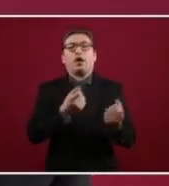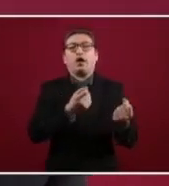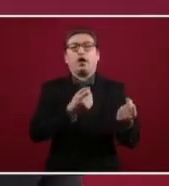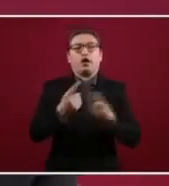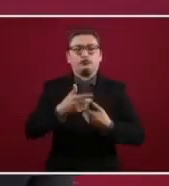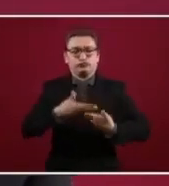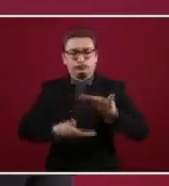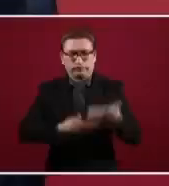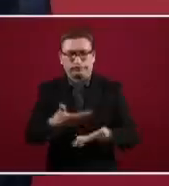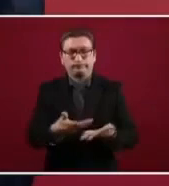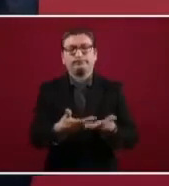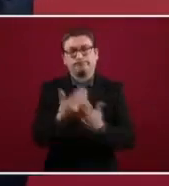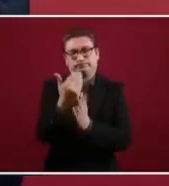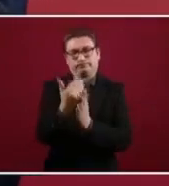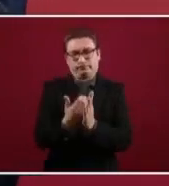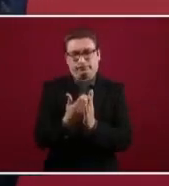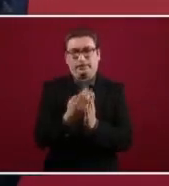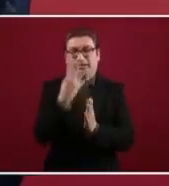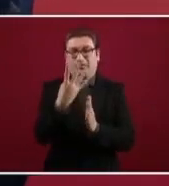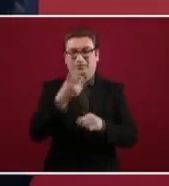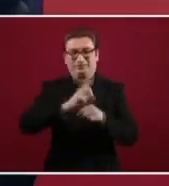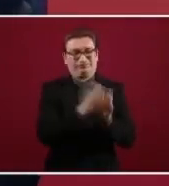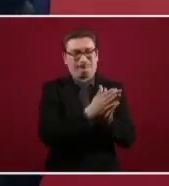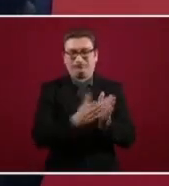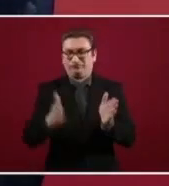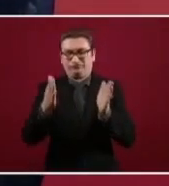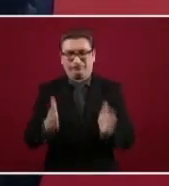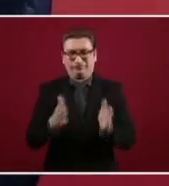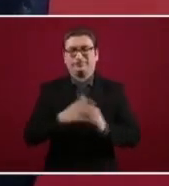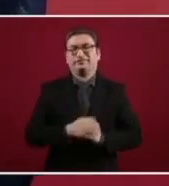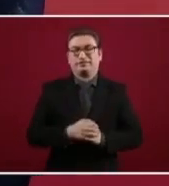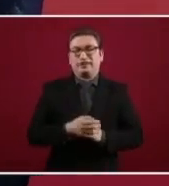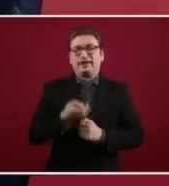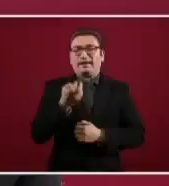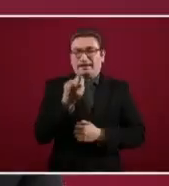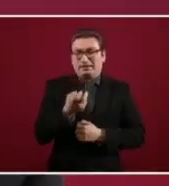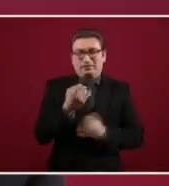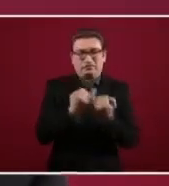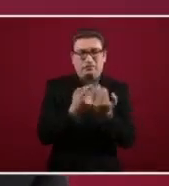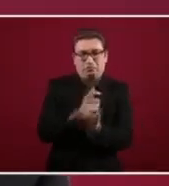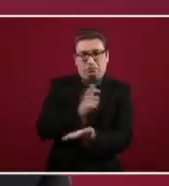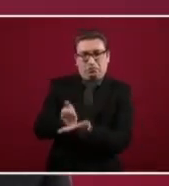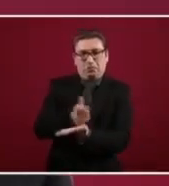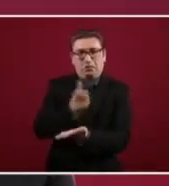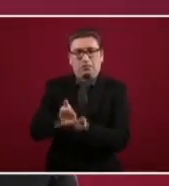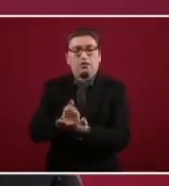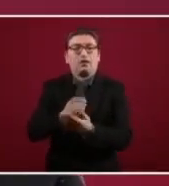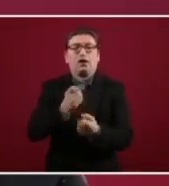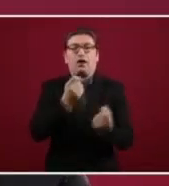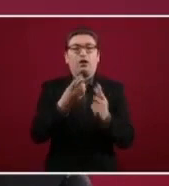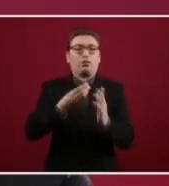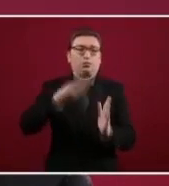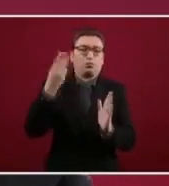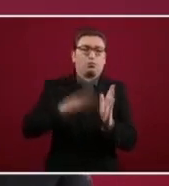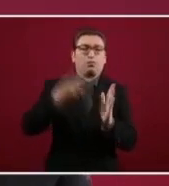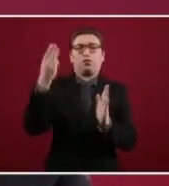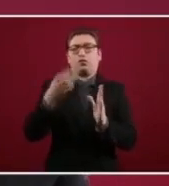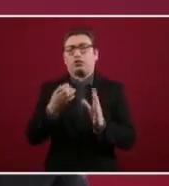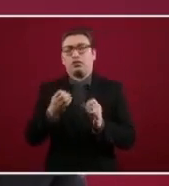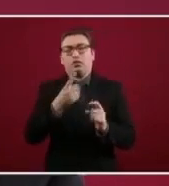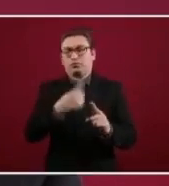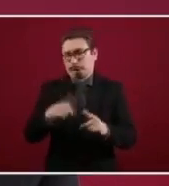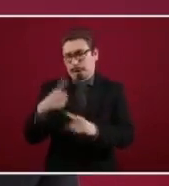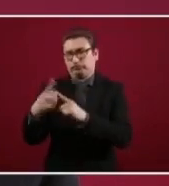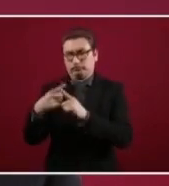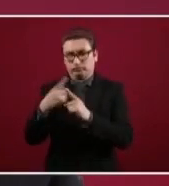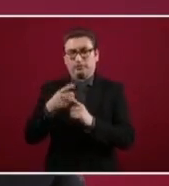de sus servicios durante estos cuatro días y en el pago y descuentos también en el pago de multas o recargos que se